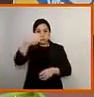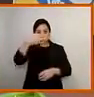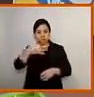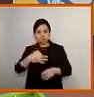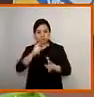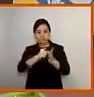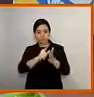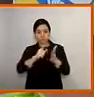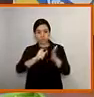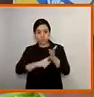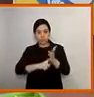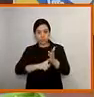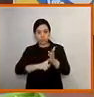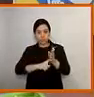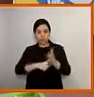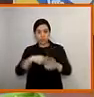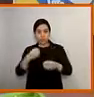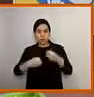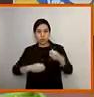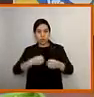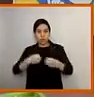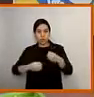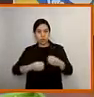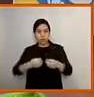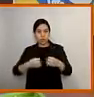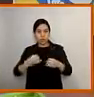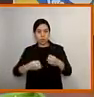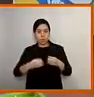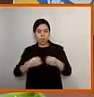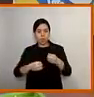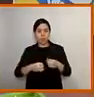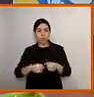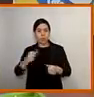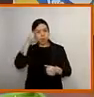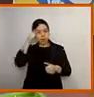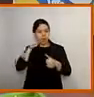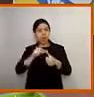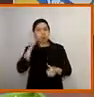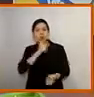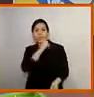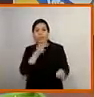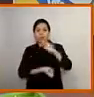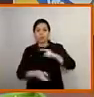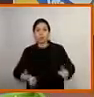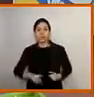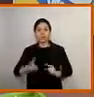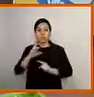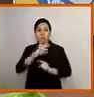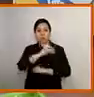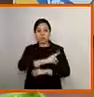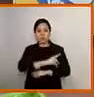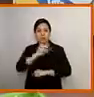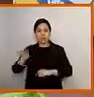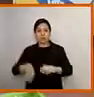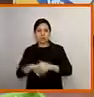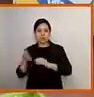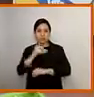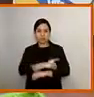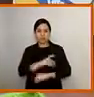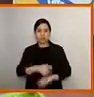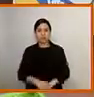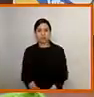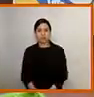externas para dar fe de la transparencia de nuestros procesos. Y recuerda que el Loto te cambia la vida cada día, todos los días.